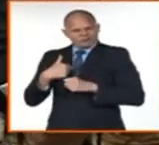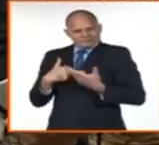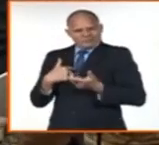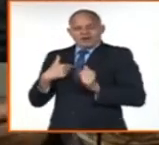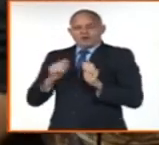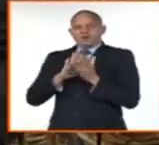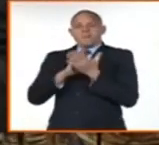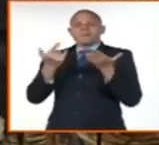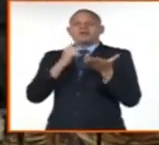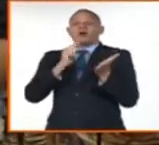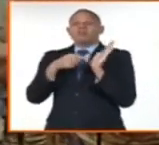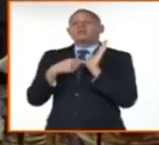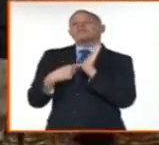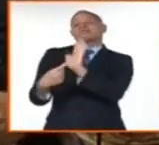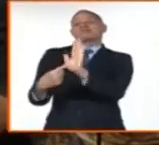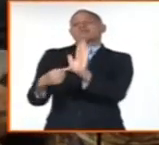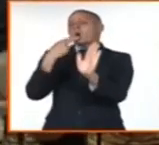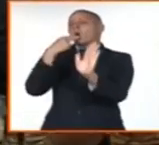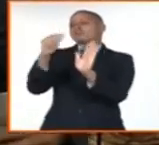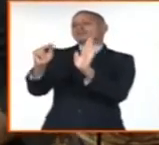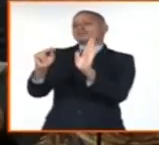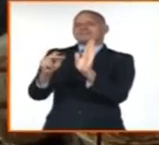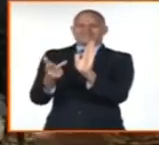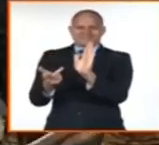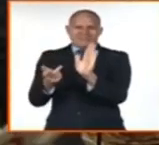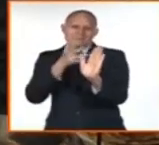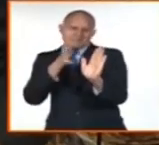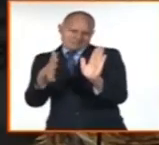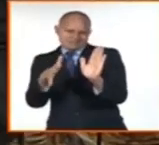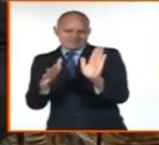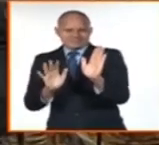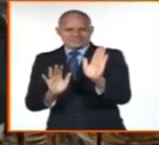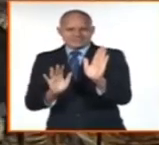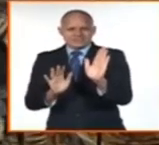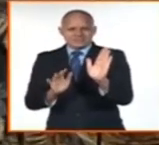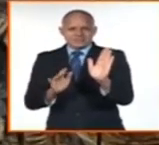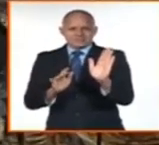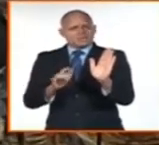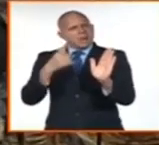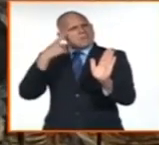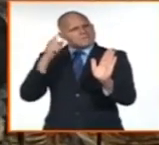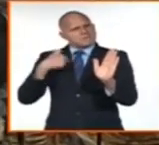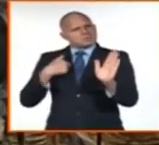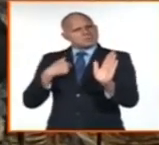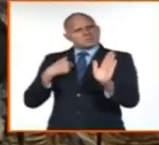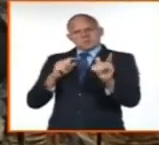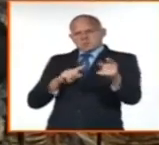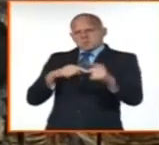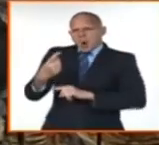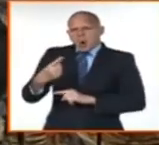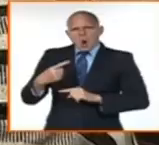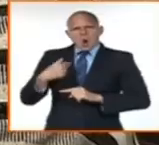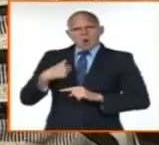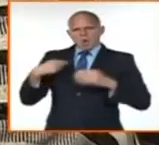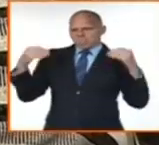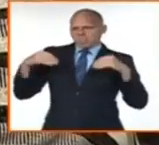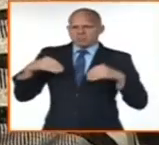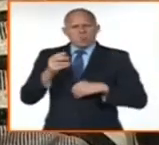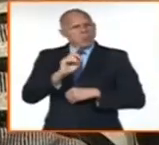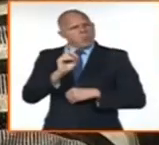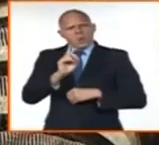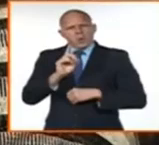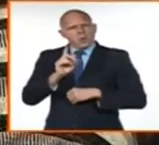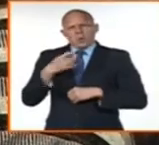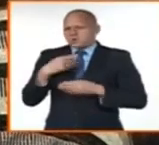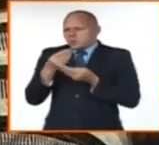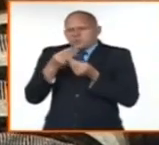guerra, ni llevándolo a situaciones de conflicto, sino para aclararle al enemigo y decirle al oído bajito: nosotros